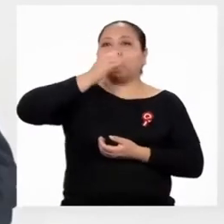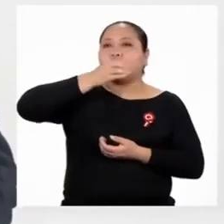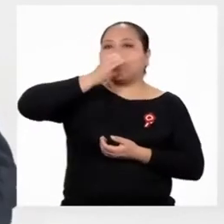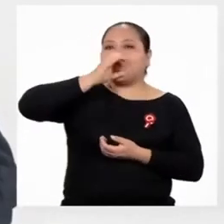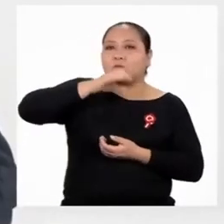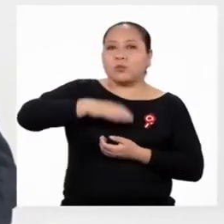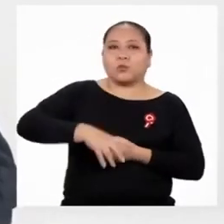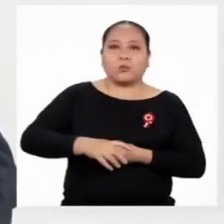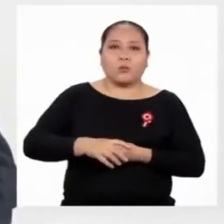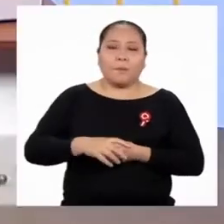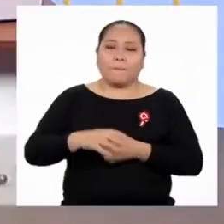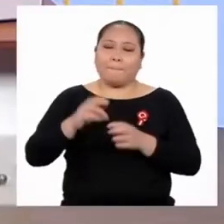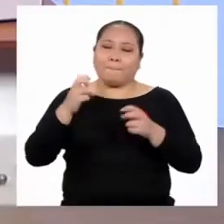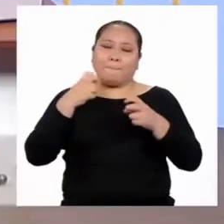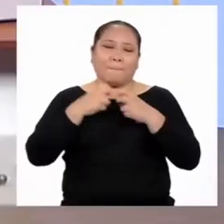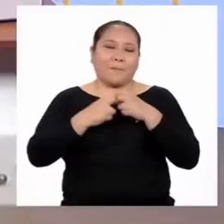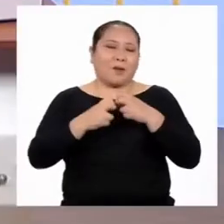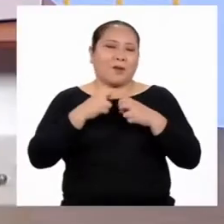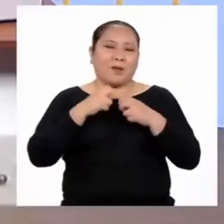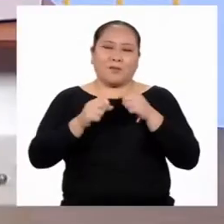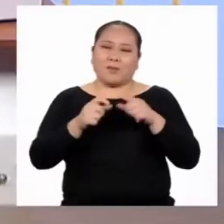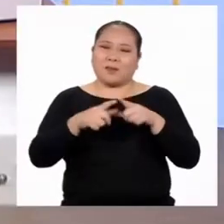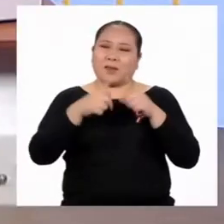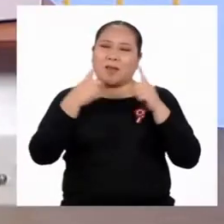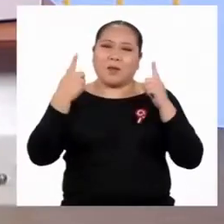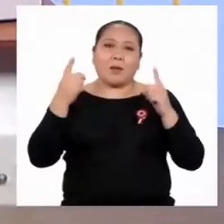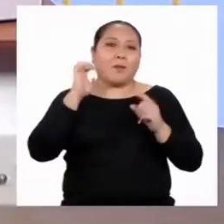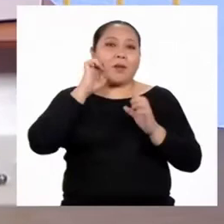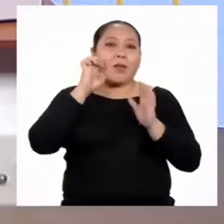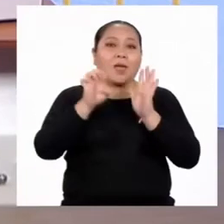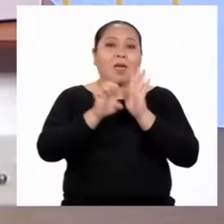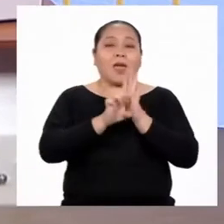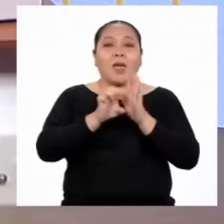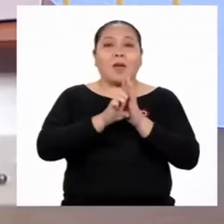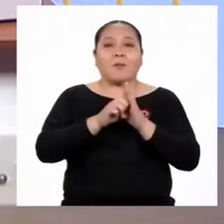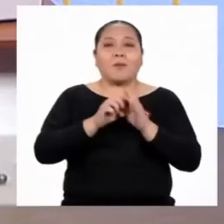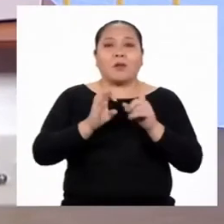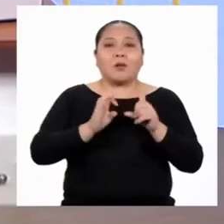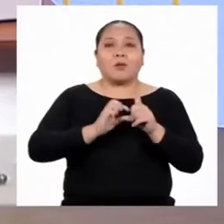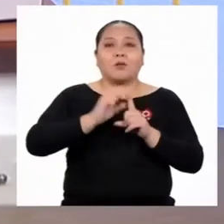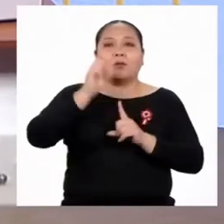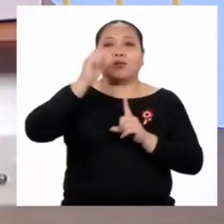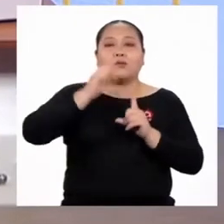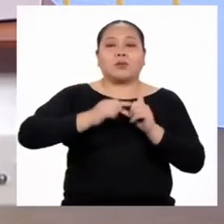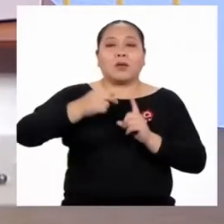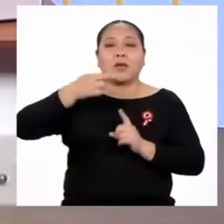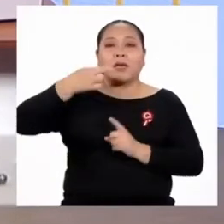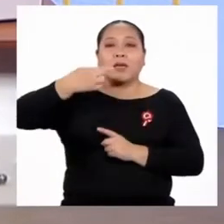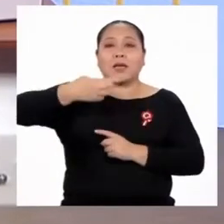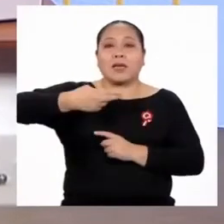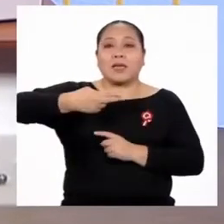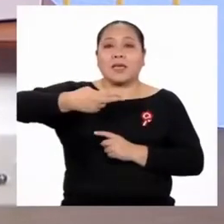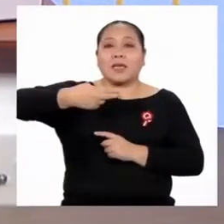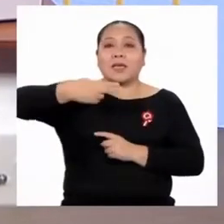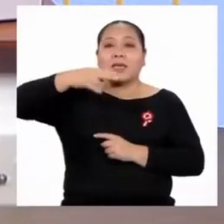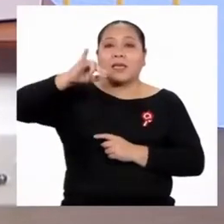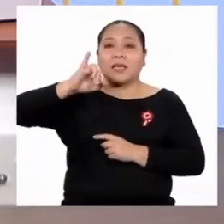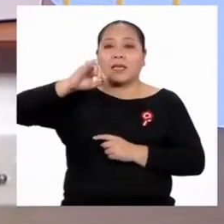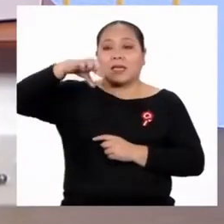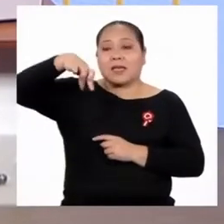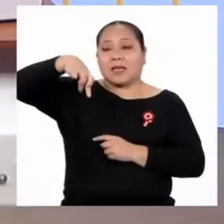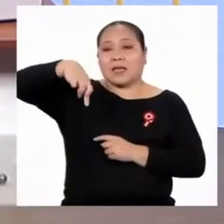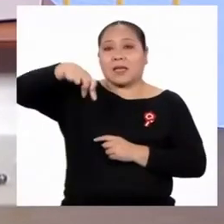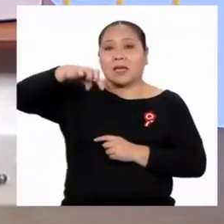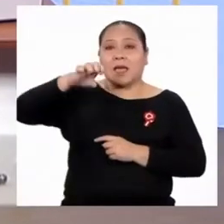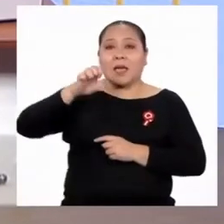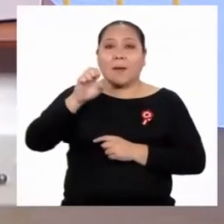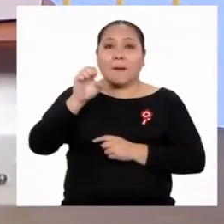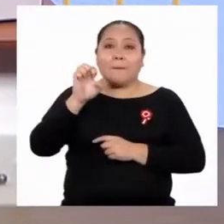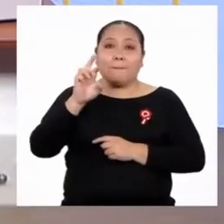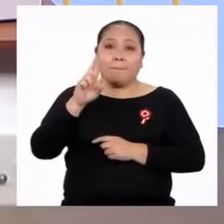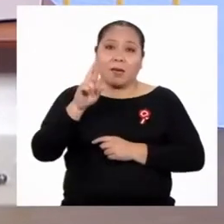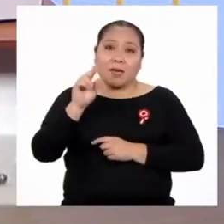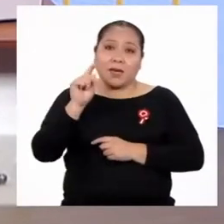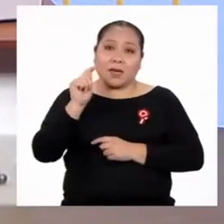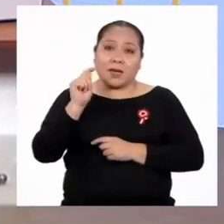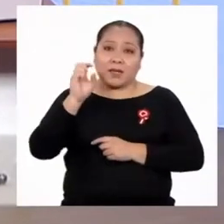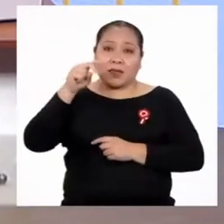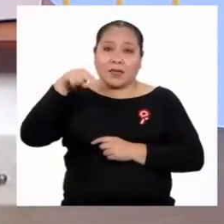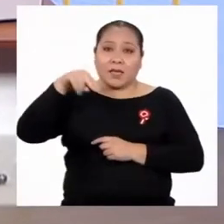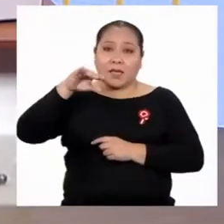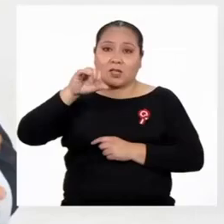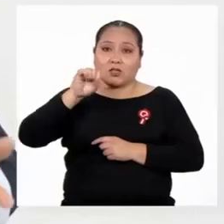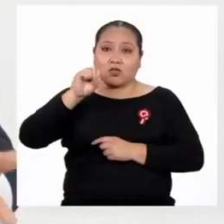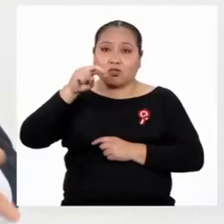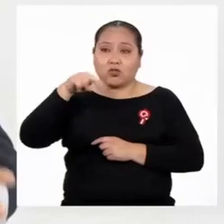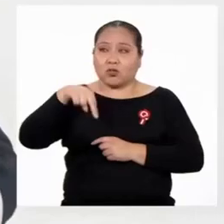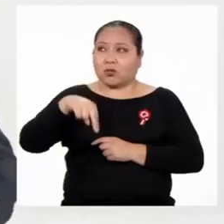la hipertensión arterial. Sí, eso es lo que les decía. Tengo una tía con ese problema y según recuerdo no tiene